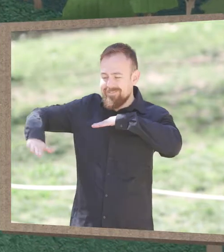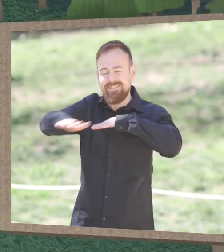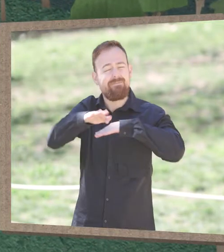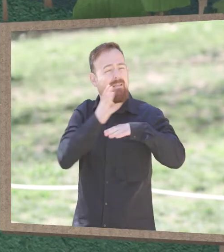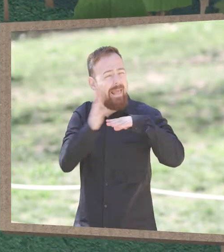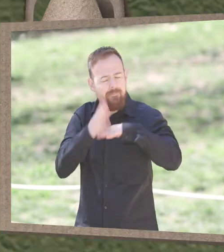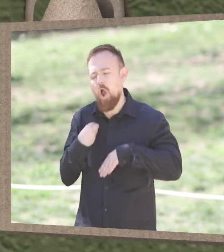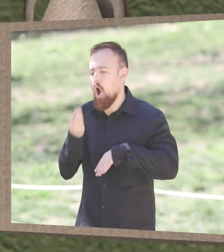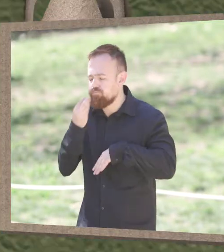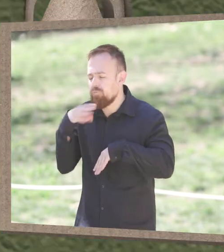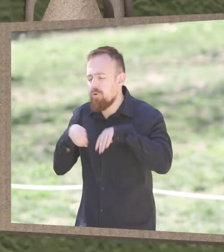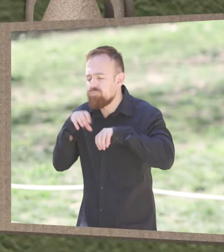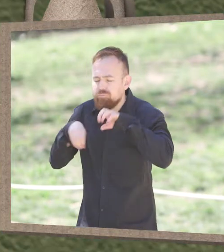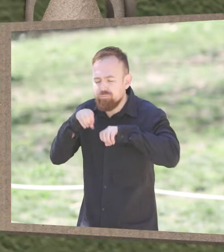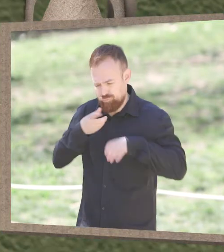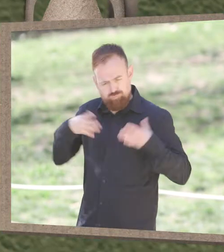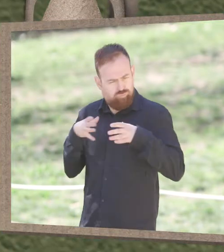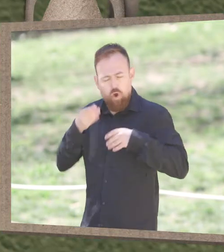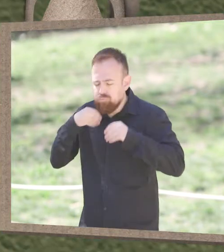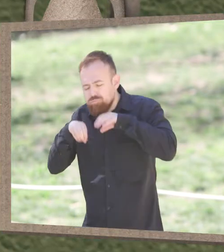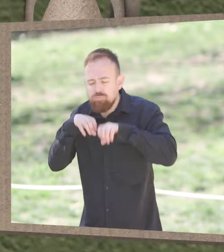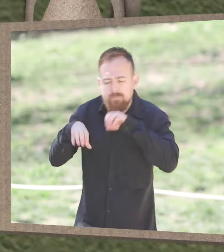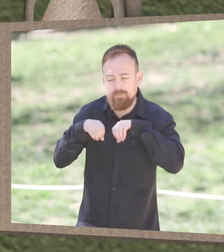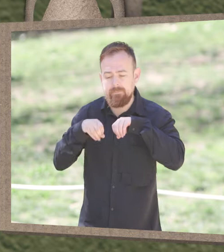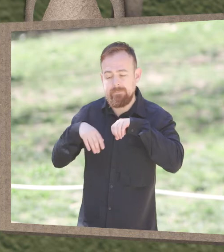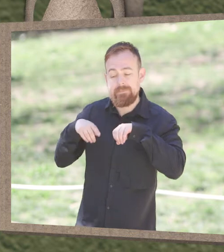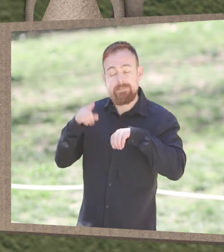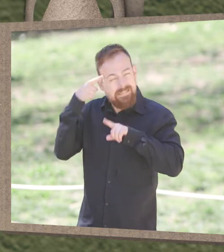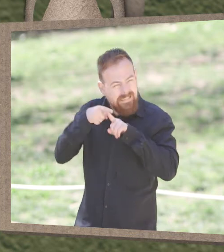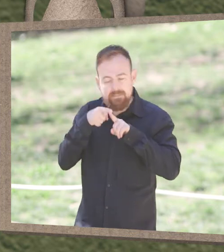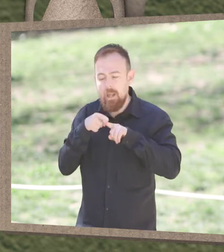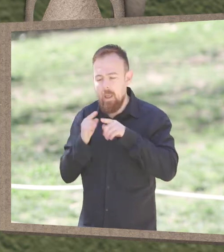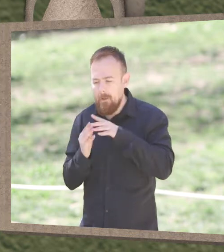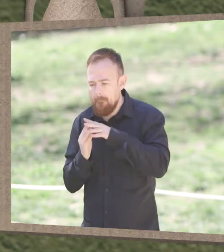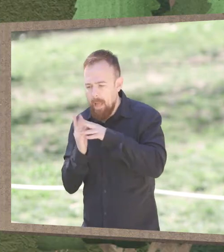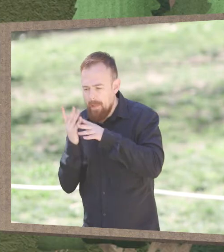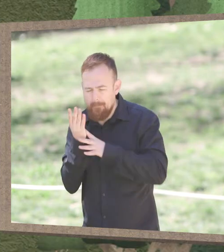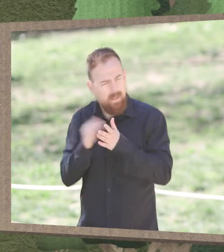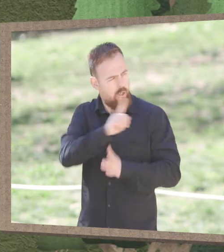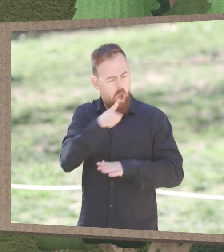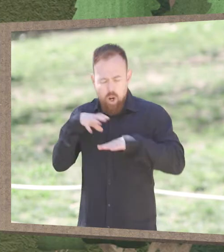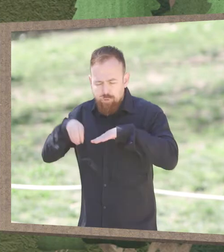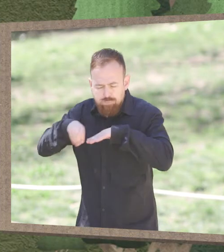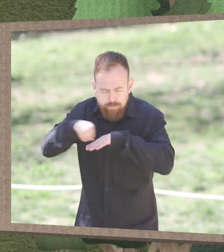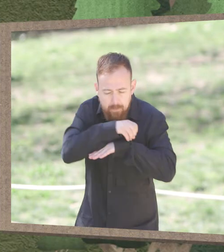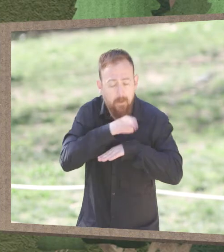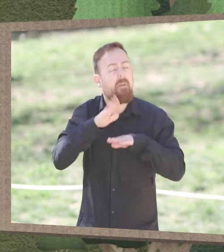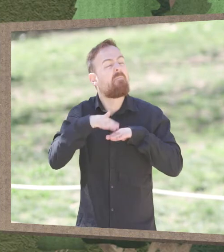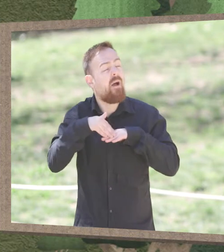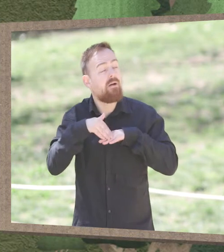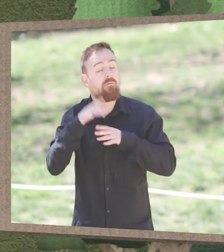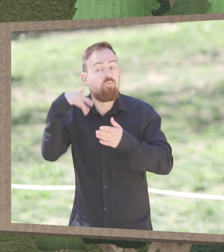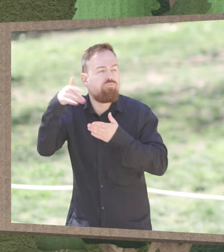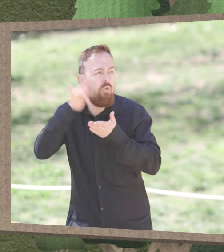los establos, que están en pastos donde comemos, junto con el resto de herbívoros que viven en el monte. Al comernos los